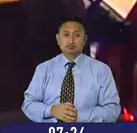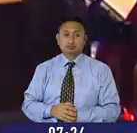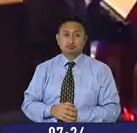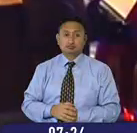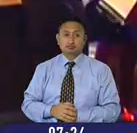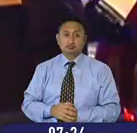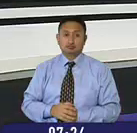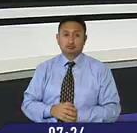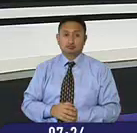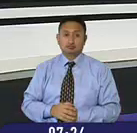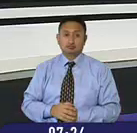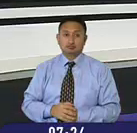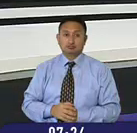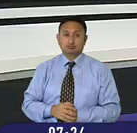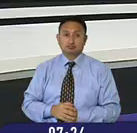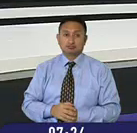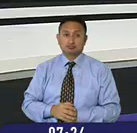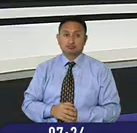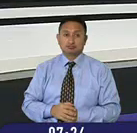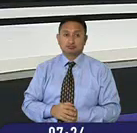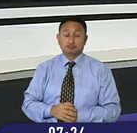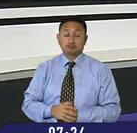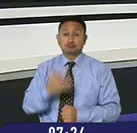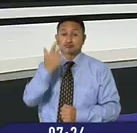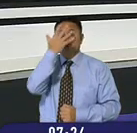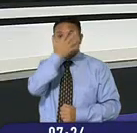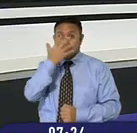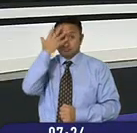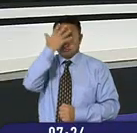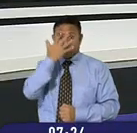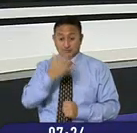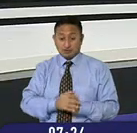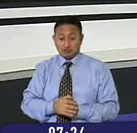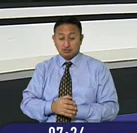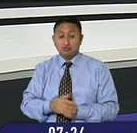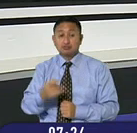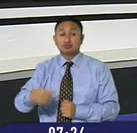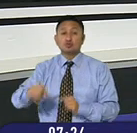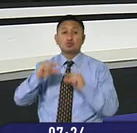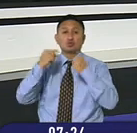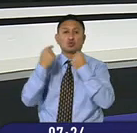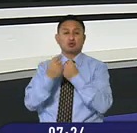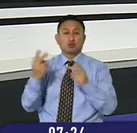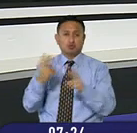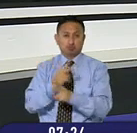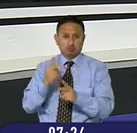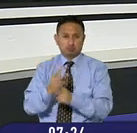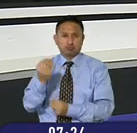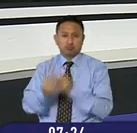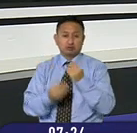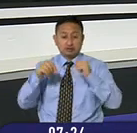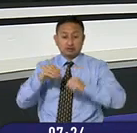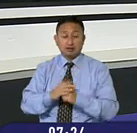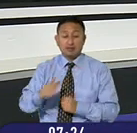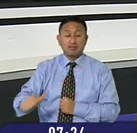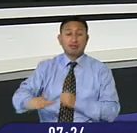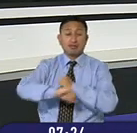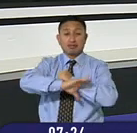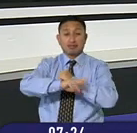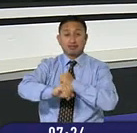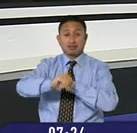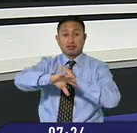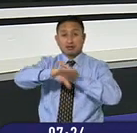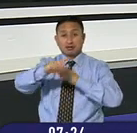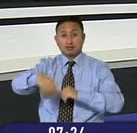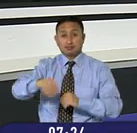Dueñas. Y en Esmeraldas fue desarticulado un presunto grupo delictivo dedicado al asalto y robo de unidades